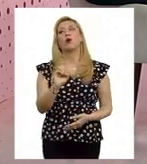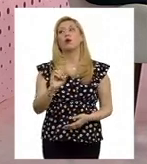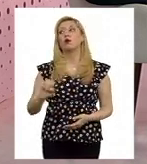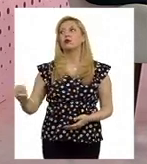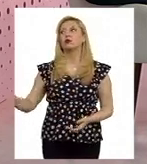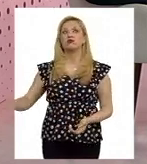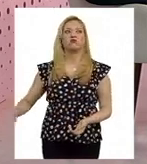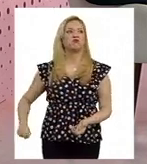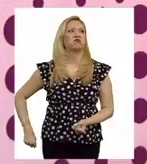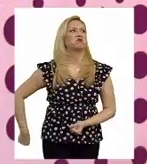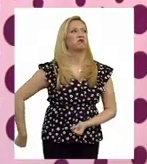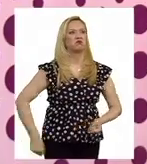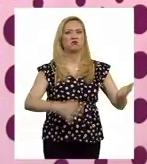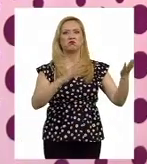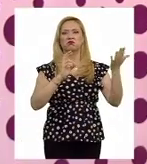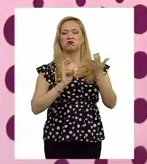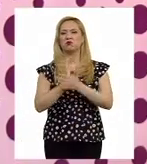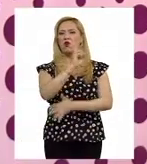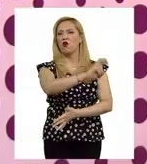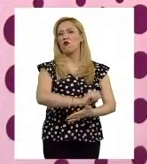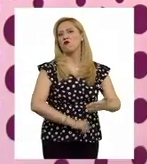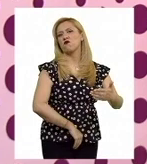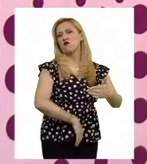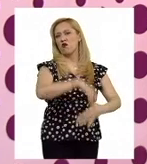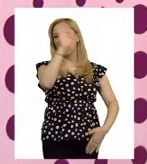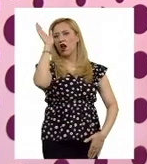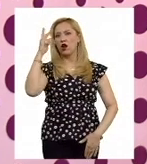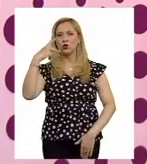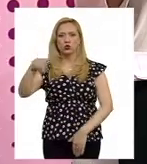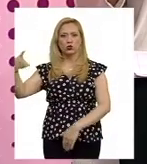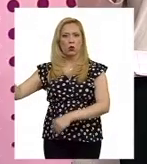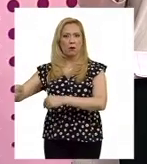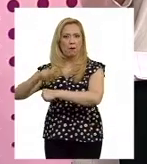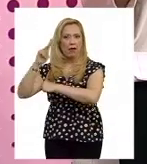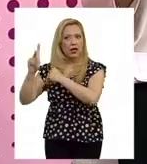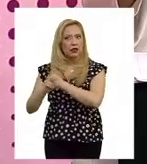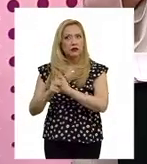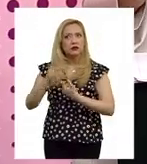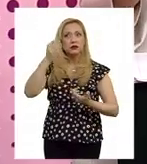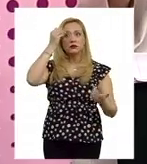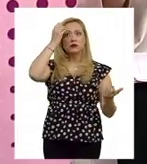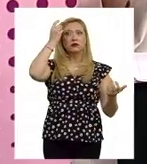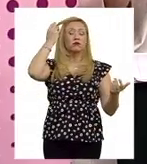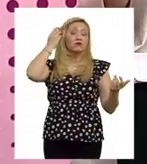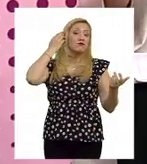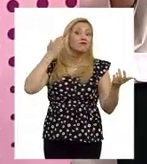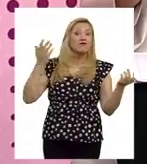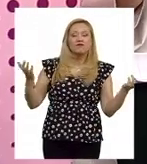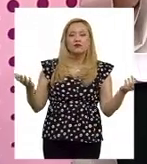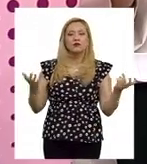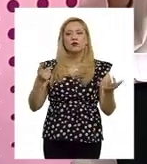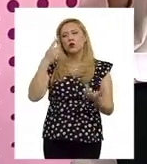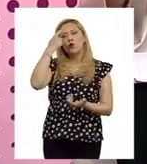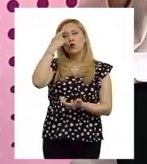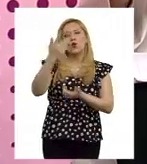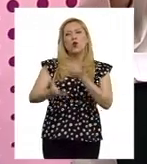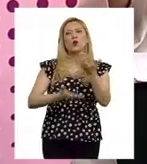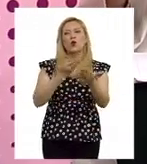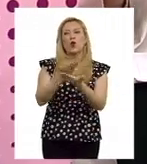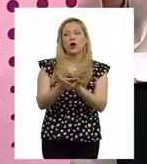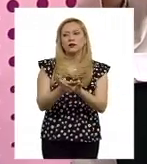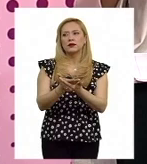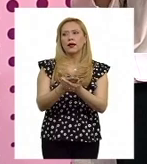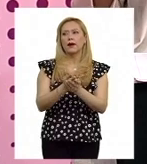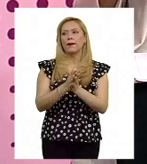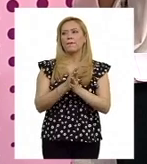expulsando a las poblaciones de sus países de origen. Y bueno, una propuesta sería, por